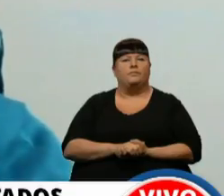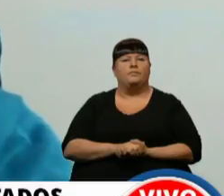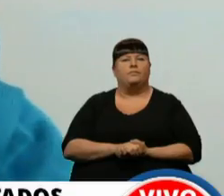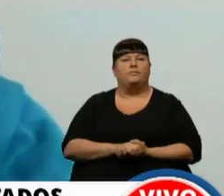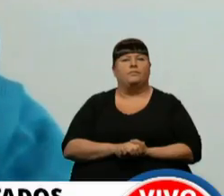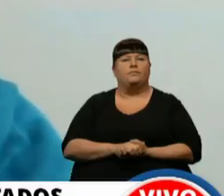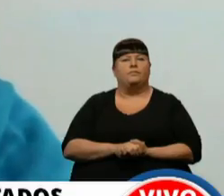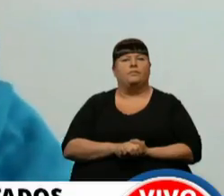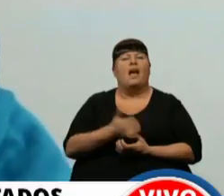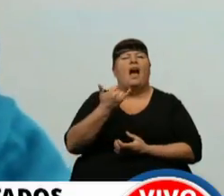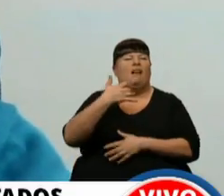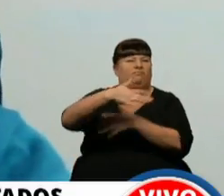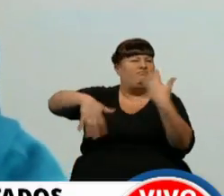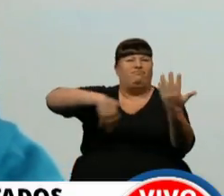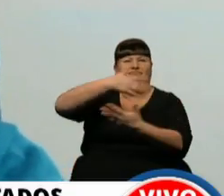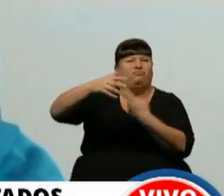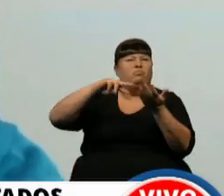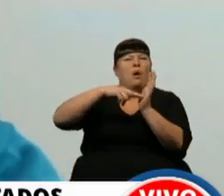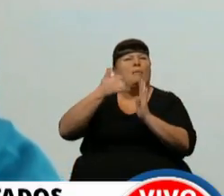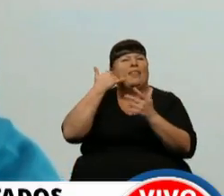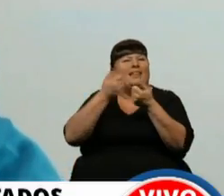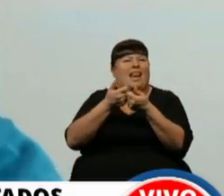tengo un teléfono